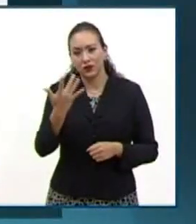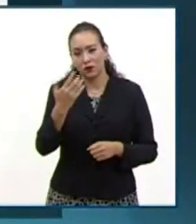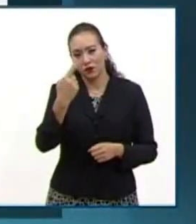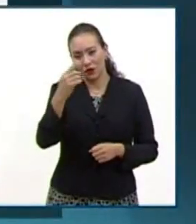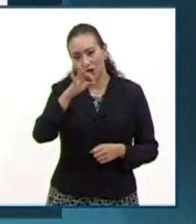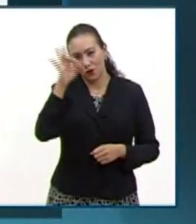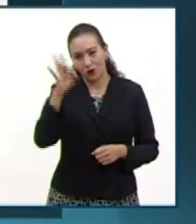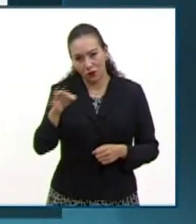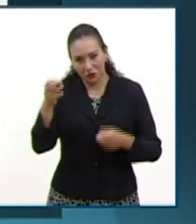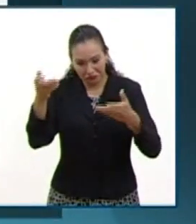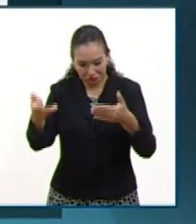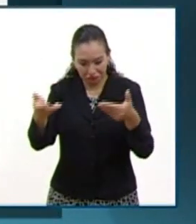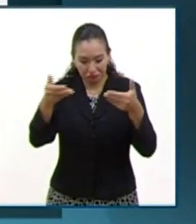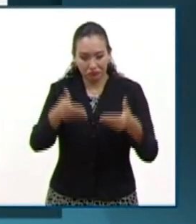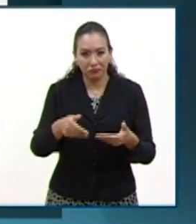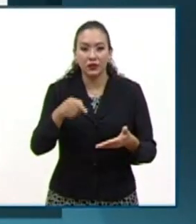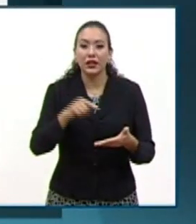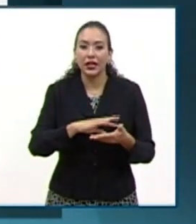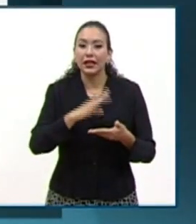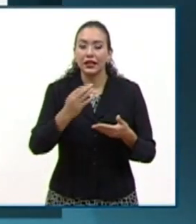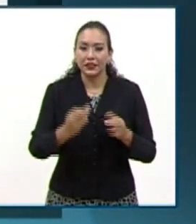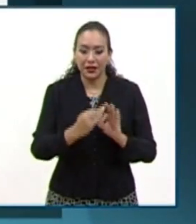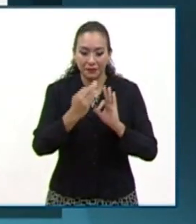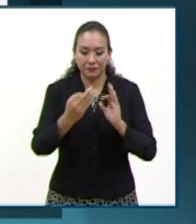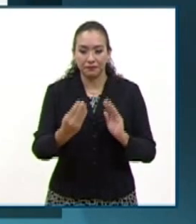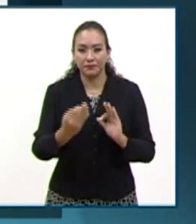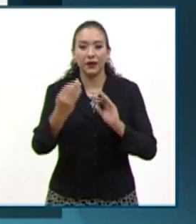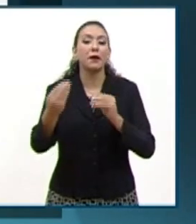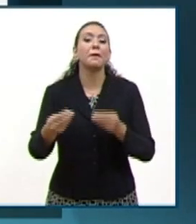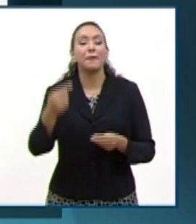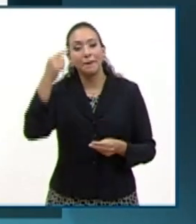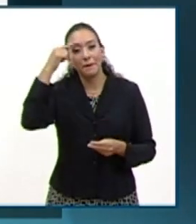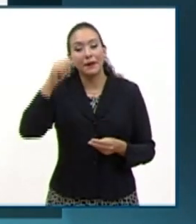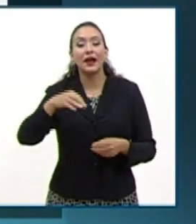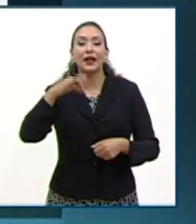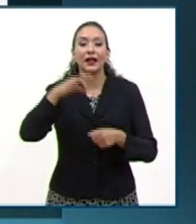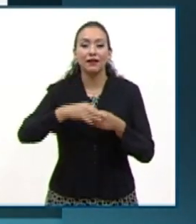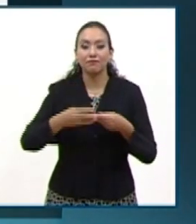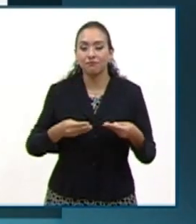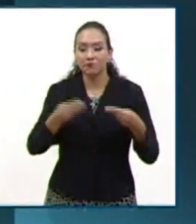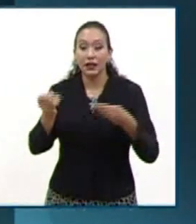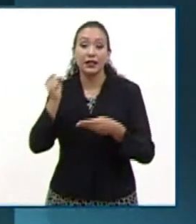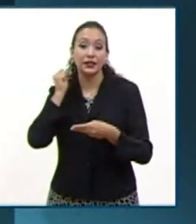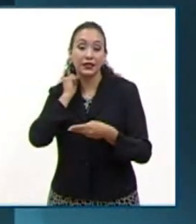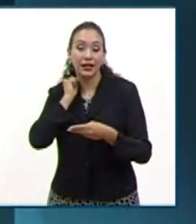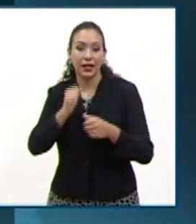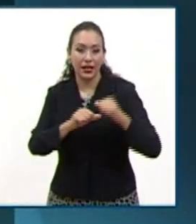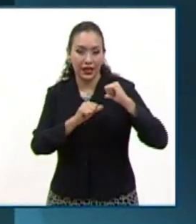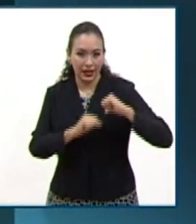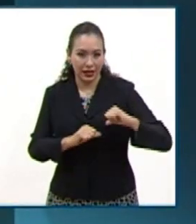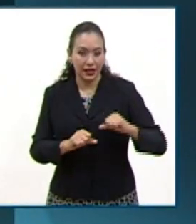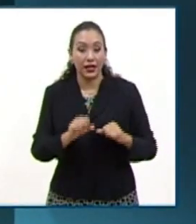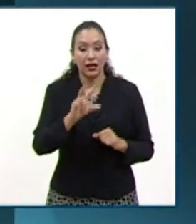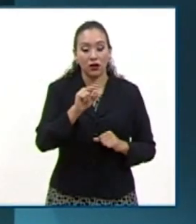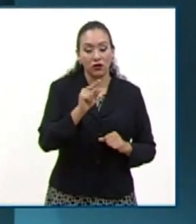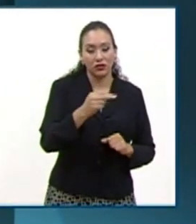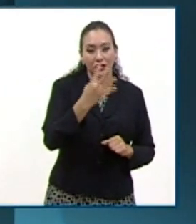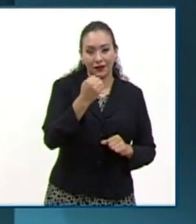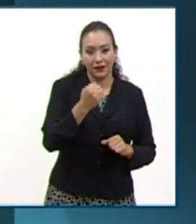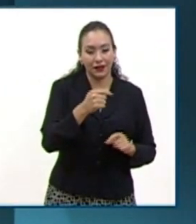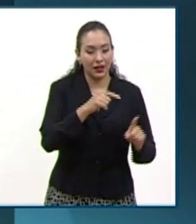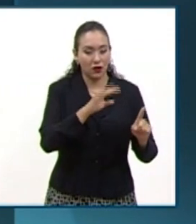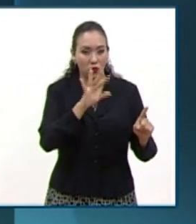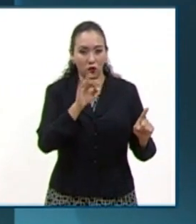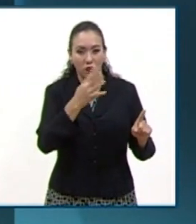de los recursos recibidos, se presentaron para impugnar las elecciones a una senaduría y 89, el 49%,